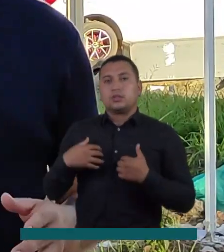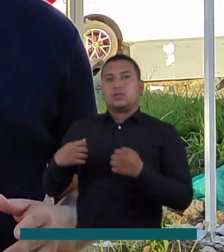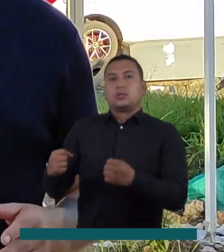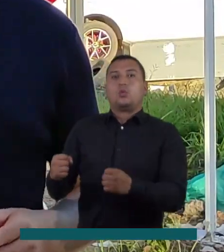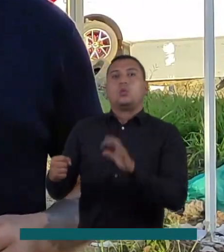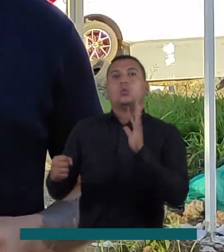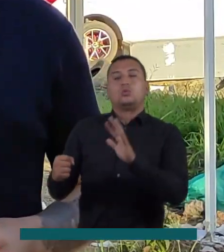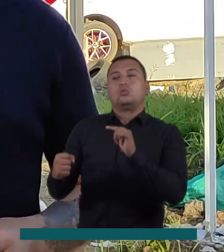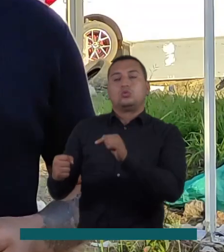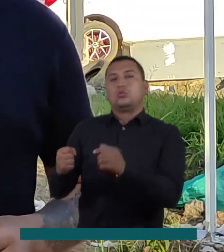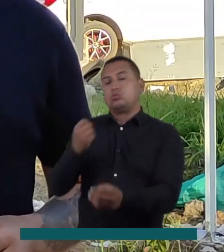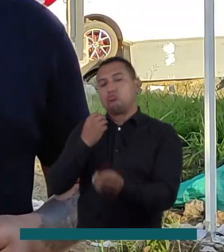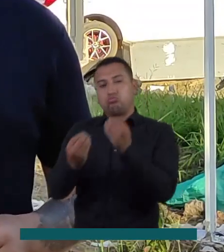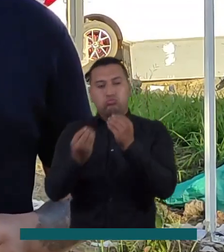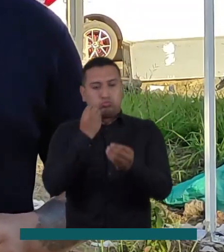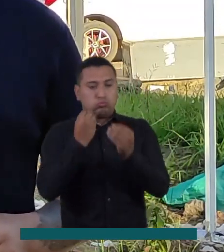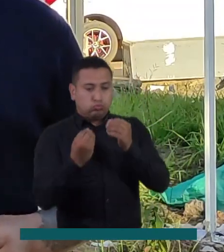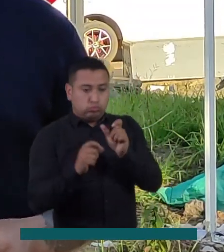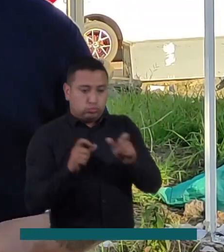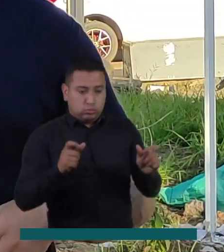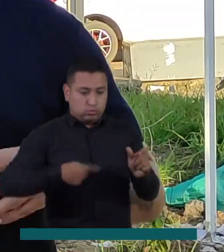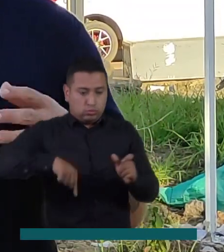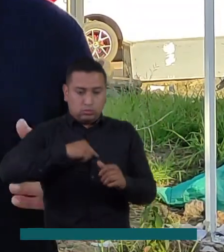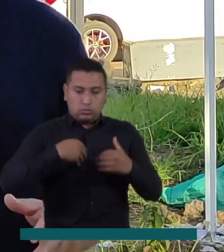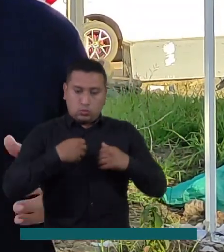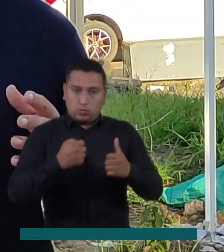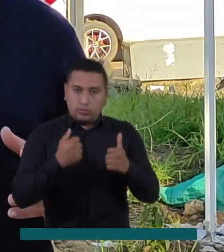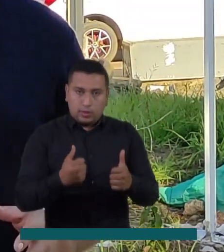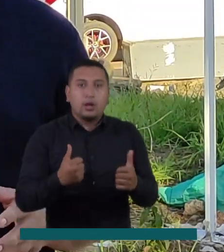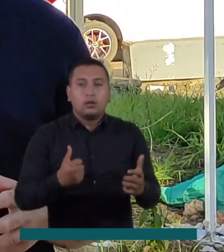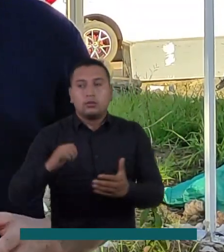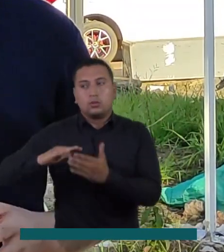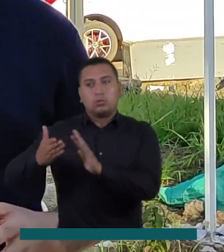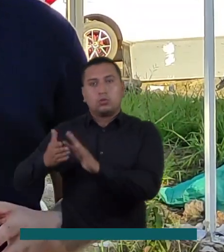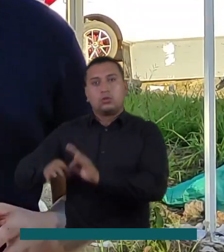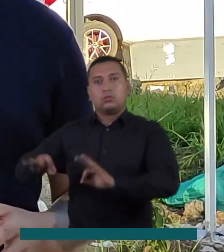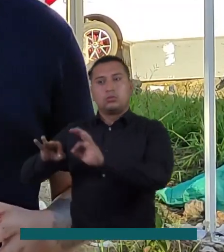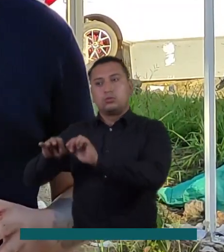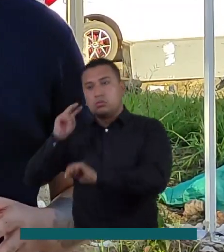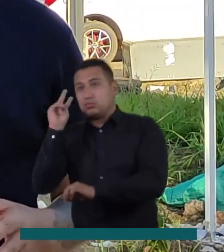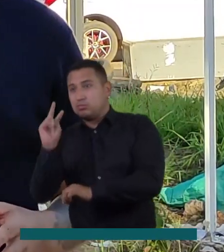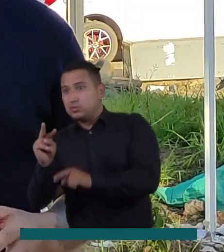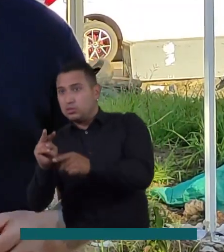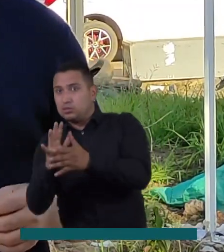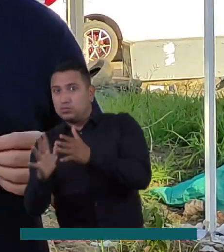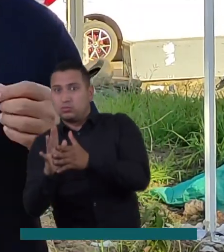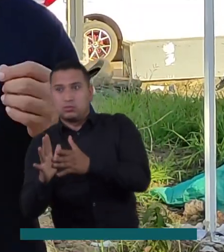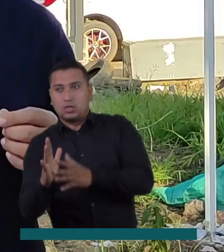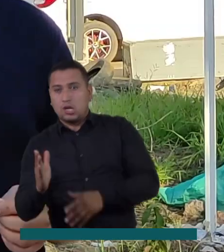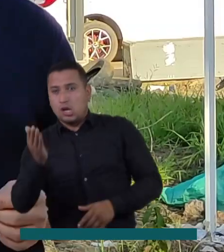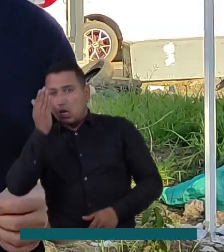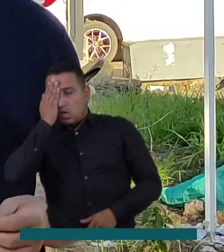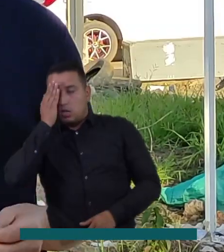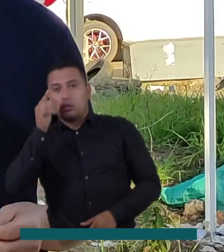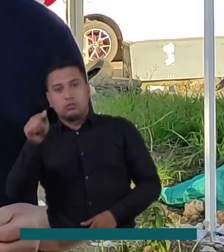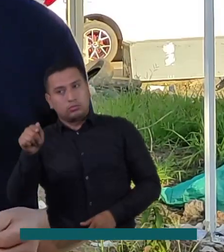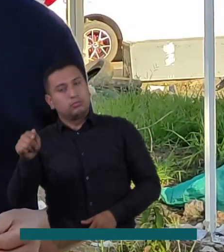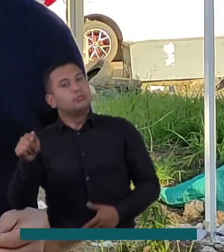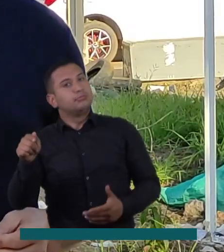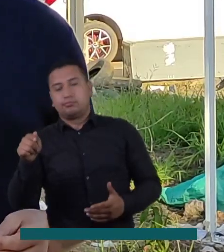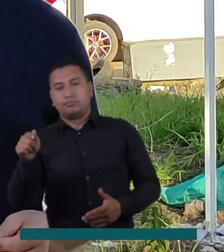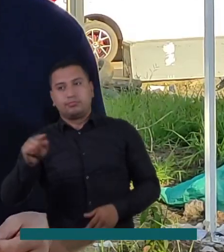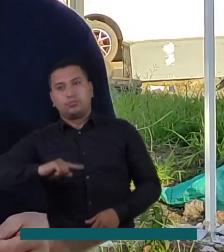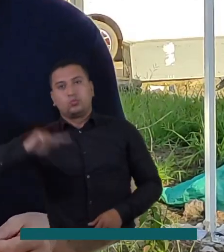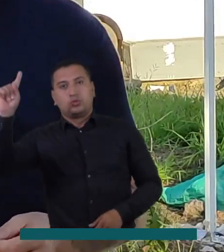consumidores. Por eso es importante que la comunidad ayude a reportar cualquier información que sirva para ponerle el freno a la